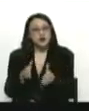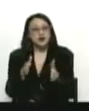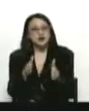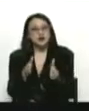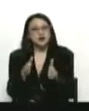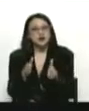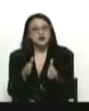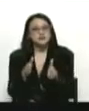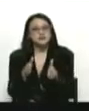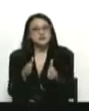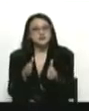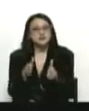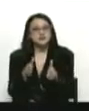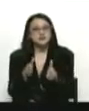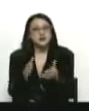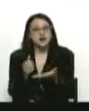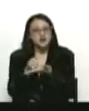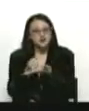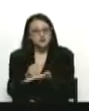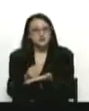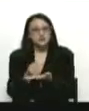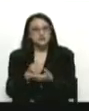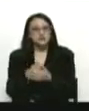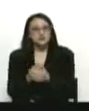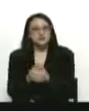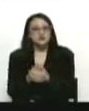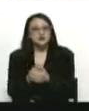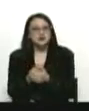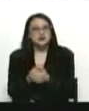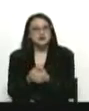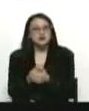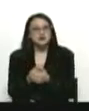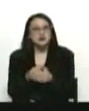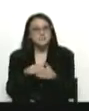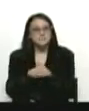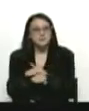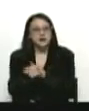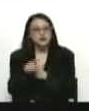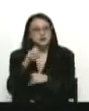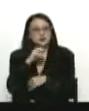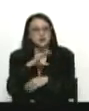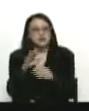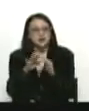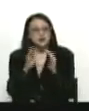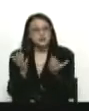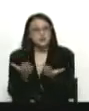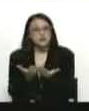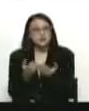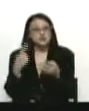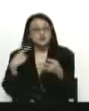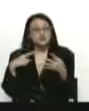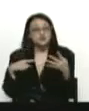de ayudar al parto histórico de un mundo